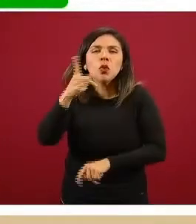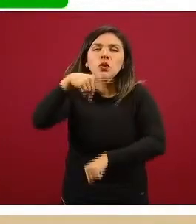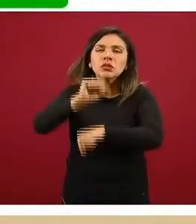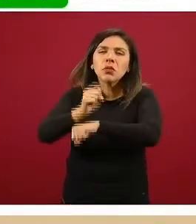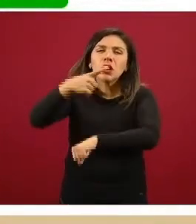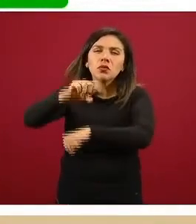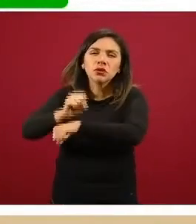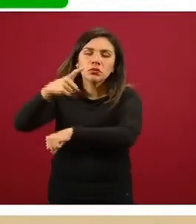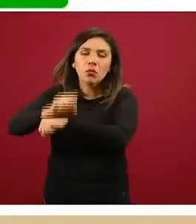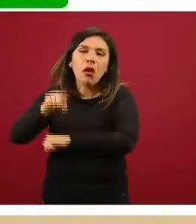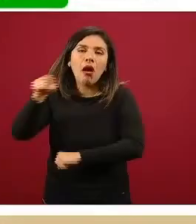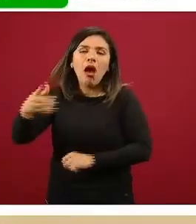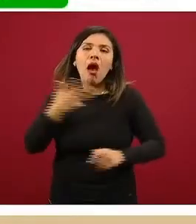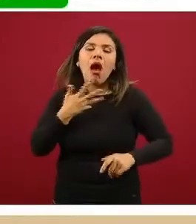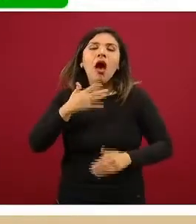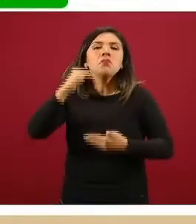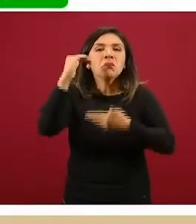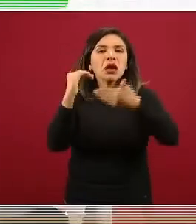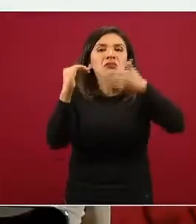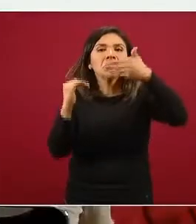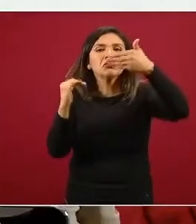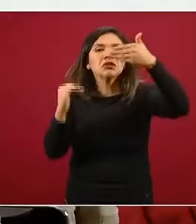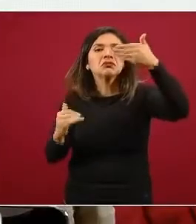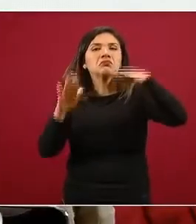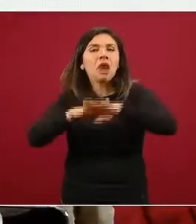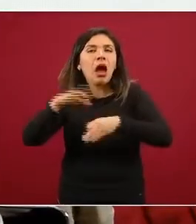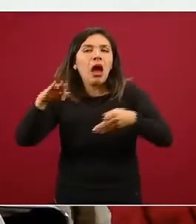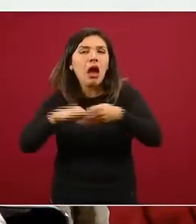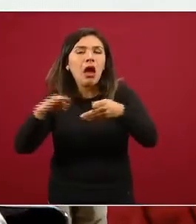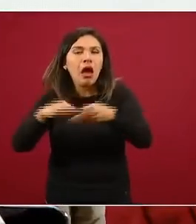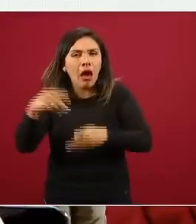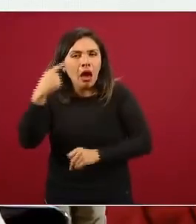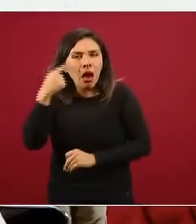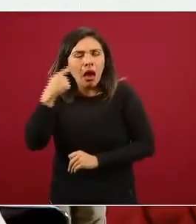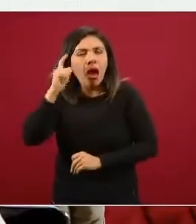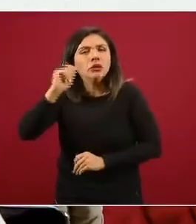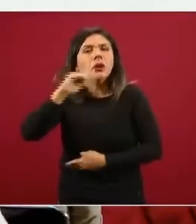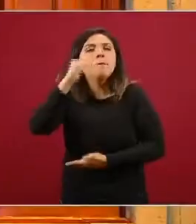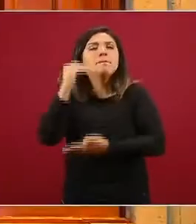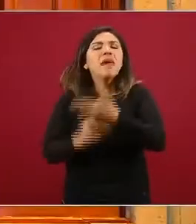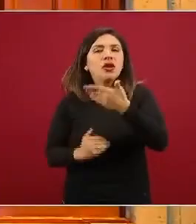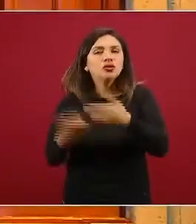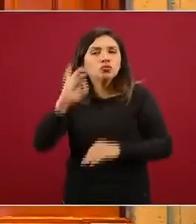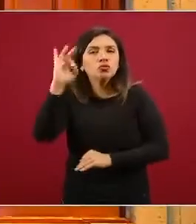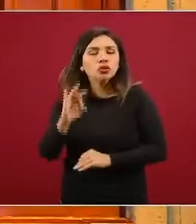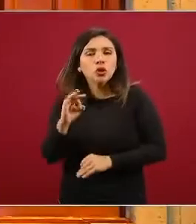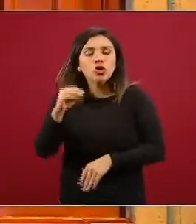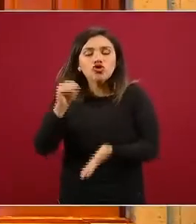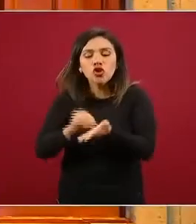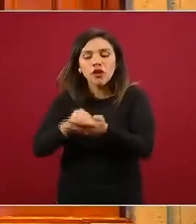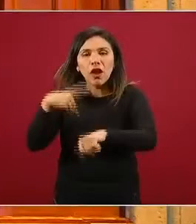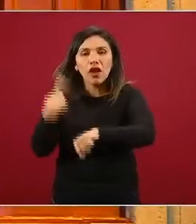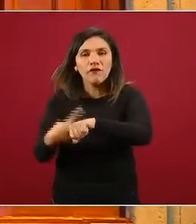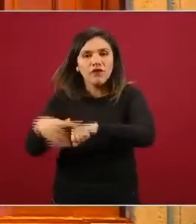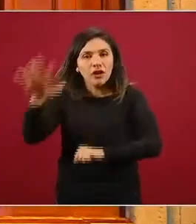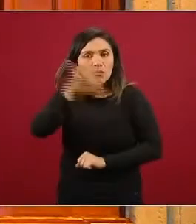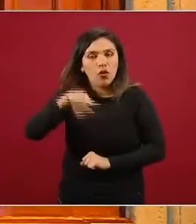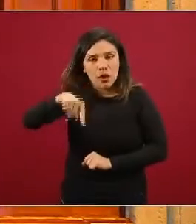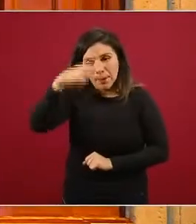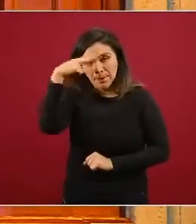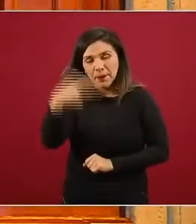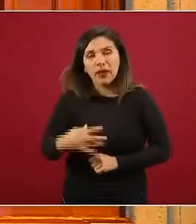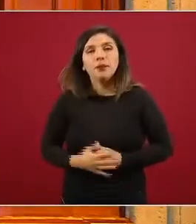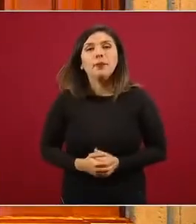semana, ha estado disminuyendo, es decir, cada vez ha sido menos la proporción de la epidemia activa en